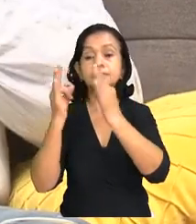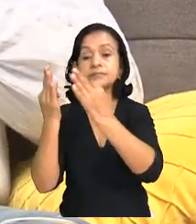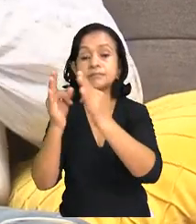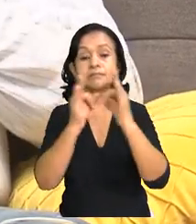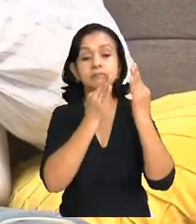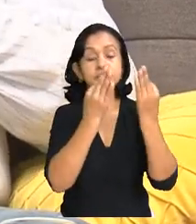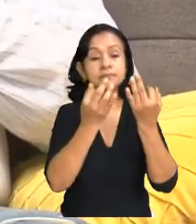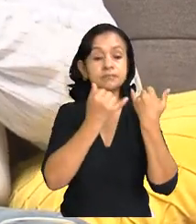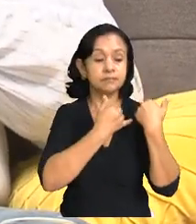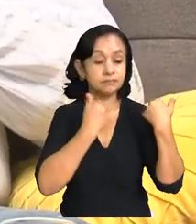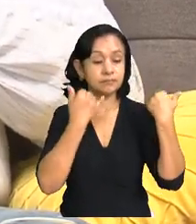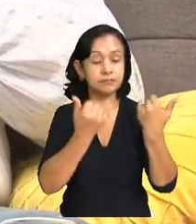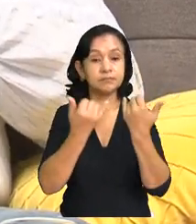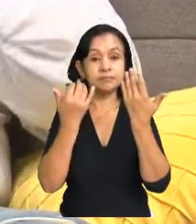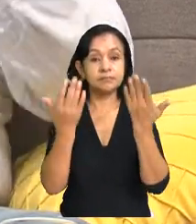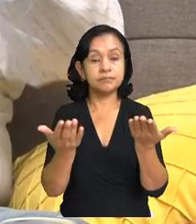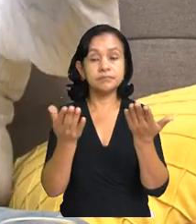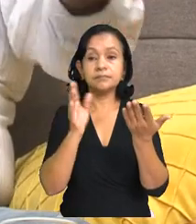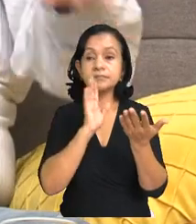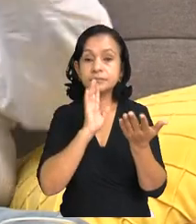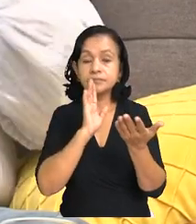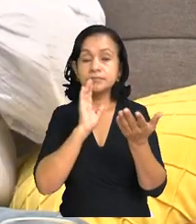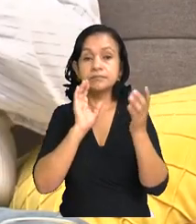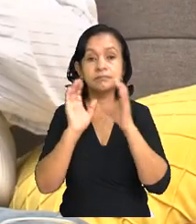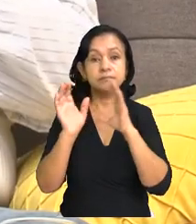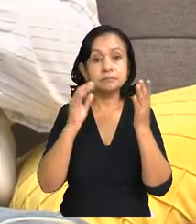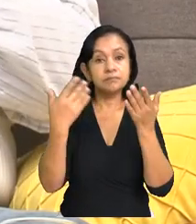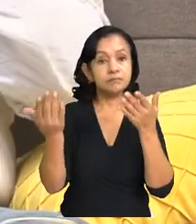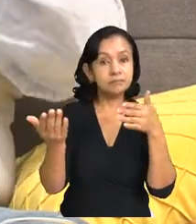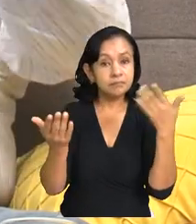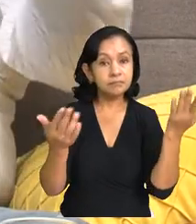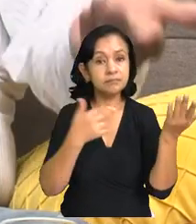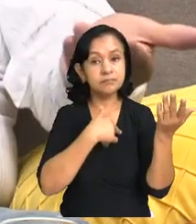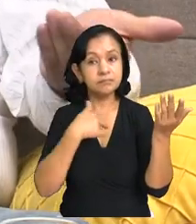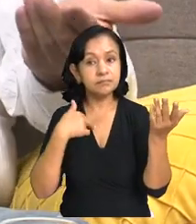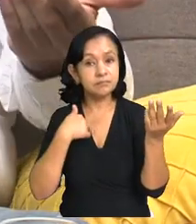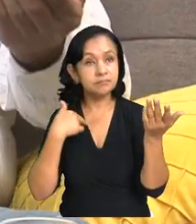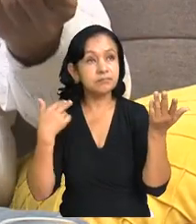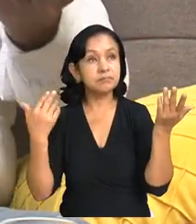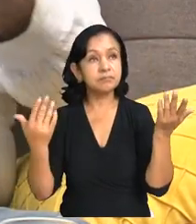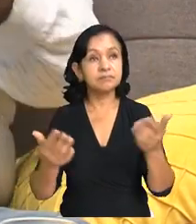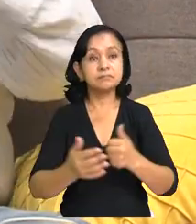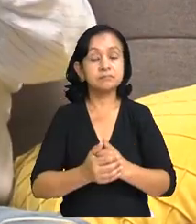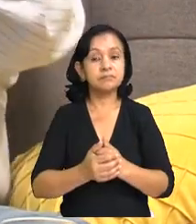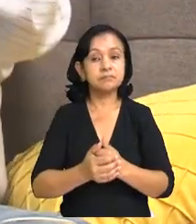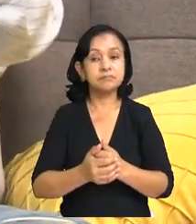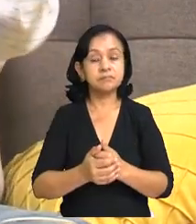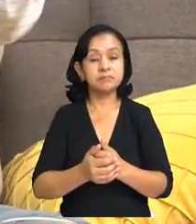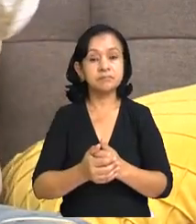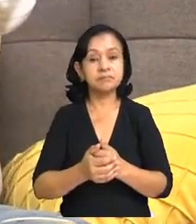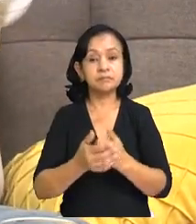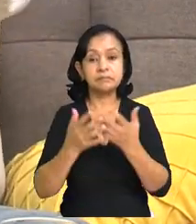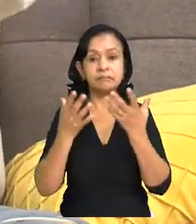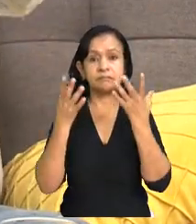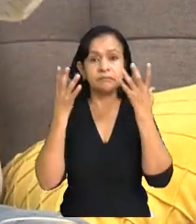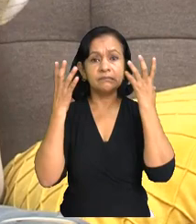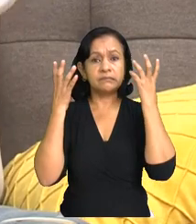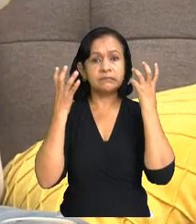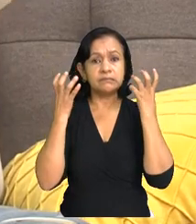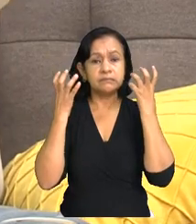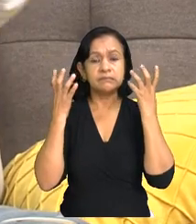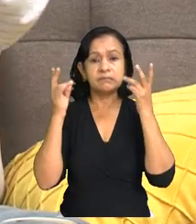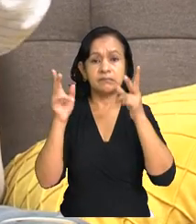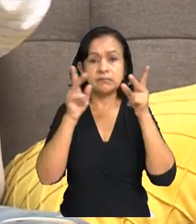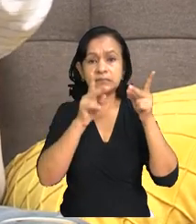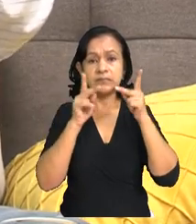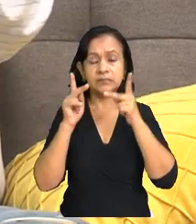llegamos como institución a conversar a cuál es la expectativa que hay, si el estrés que provoca ingenieros